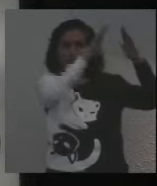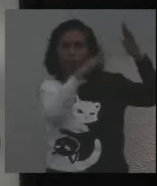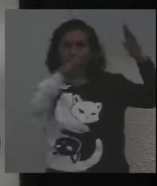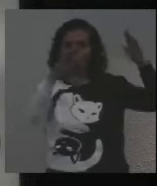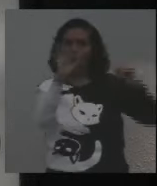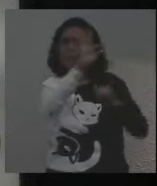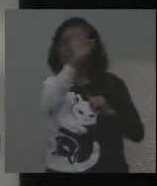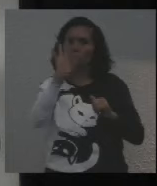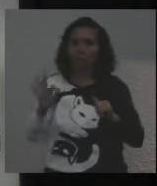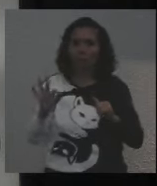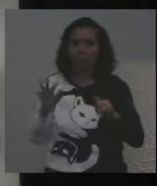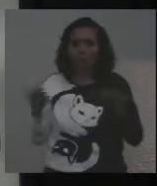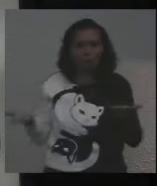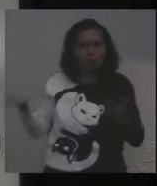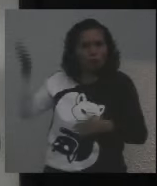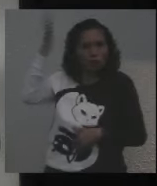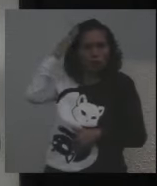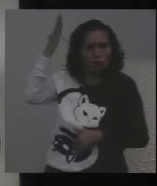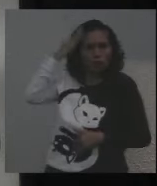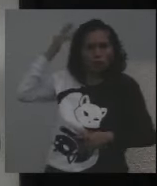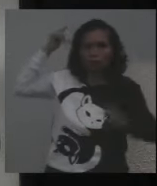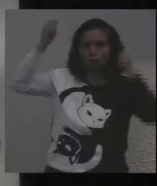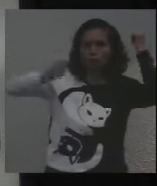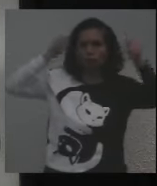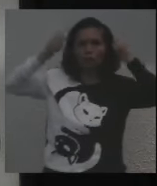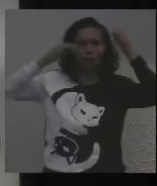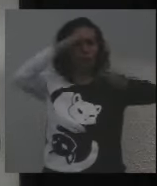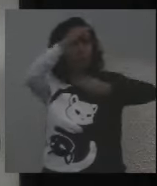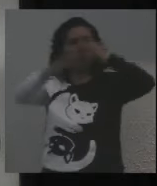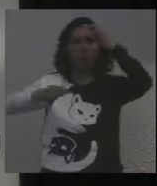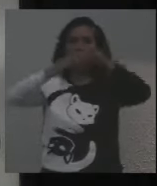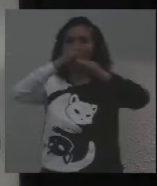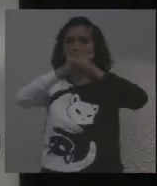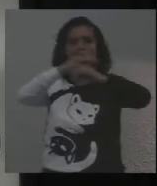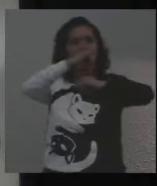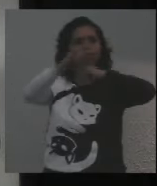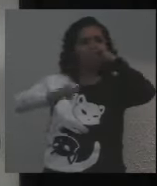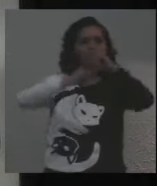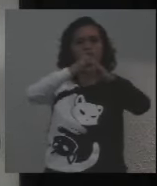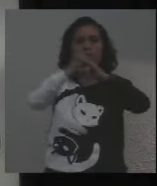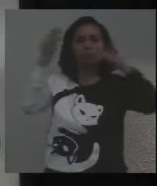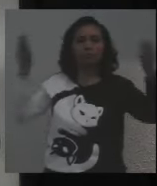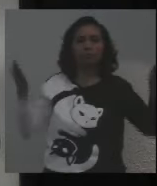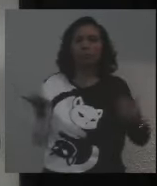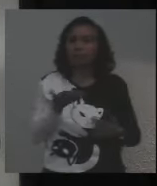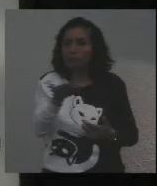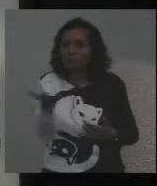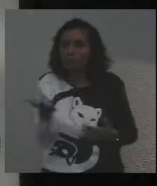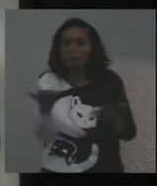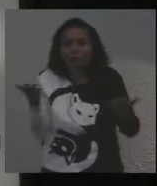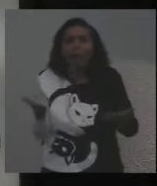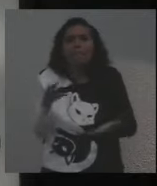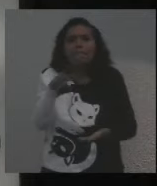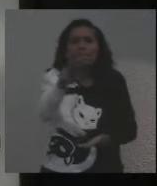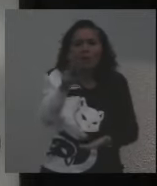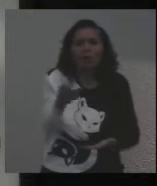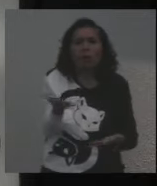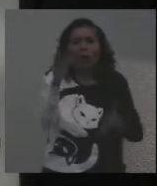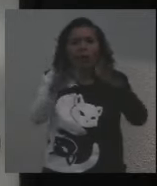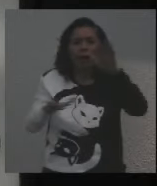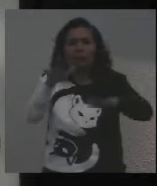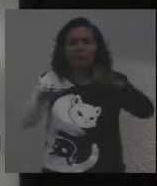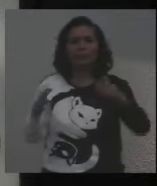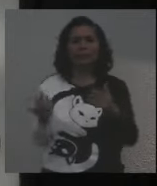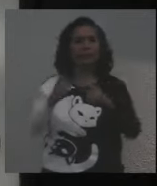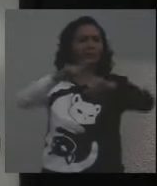innegable liderazgo turístico de clase mundial sin embargo las brechas de desigualdad sobre todo en